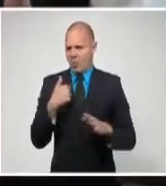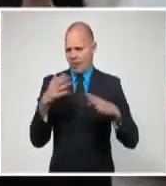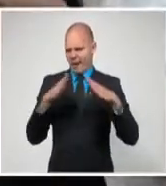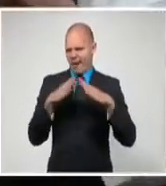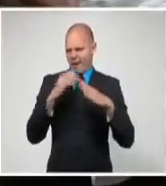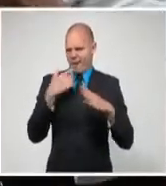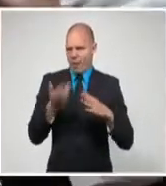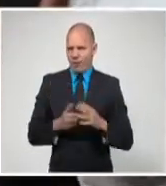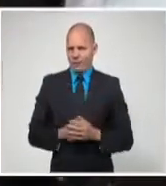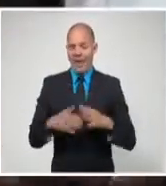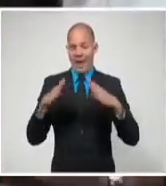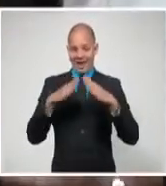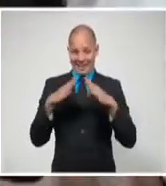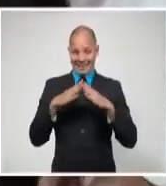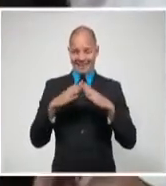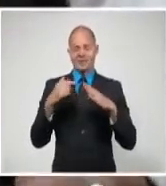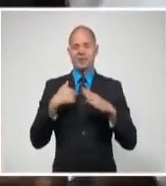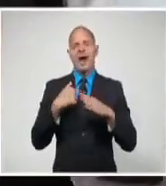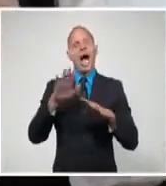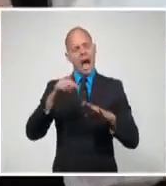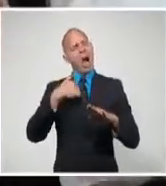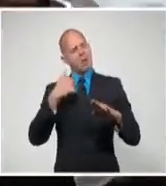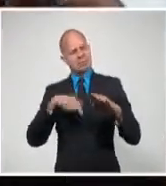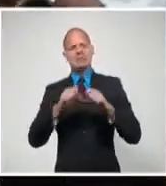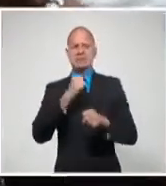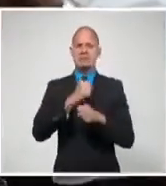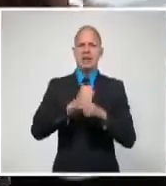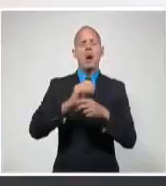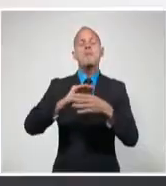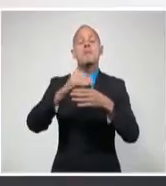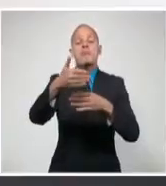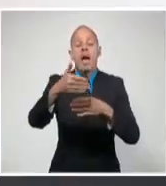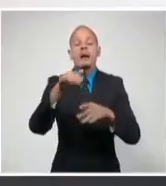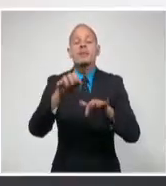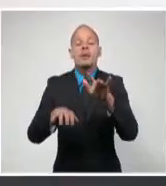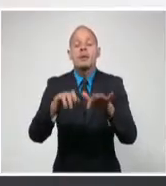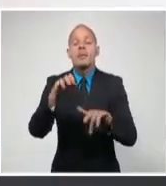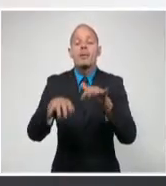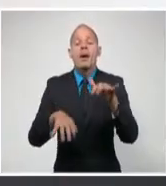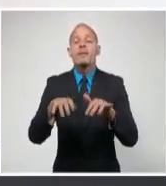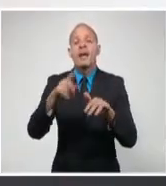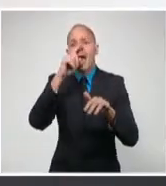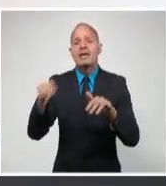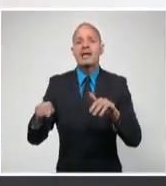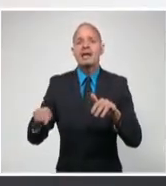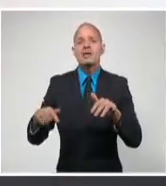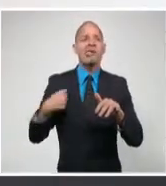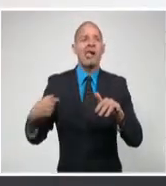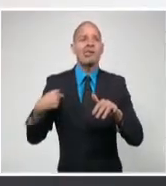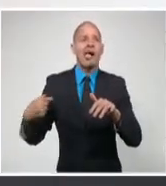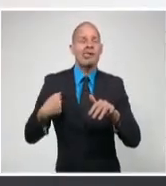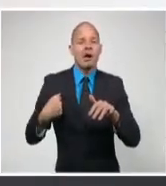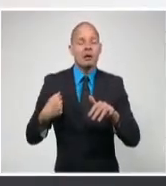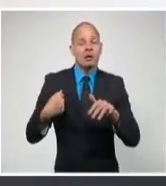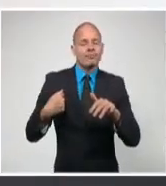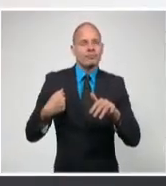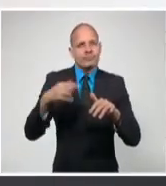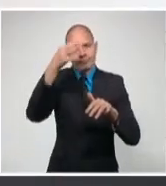parte, evolucionar hacia un nuevo tipo de pensamiento y relaciones con los empleados, diferentes a las clásicas presenciales.